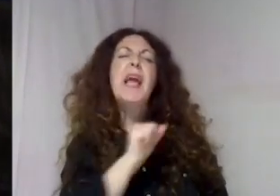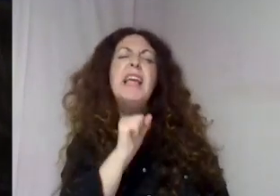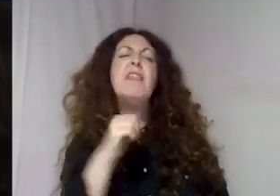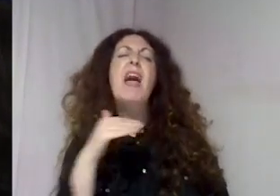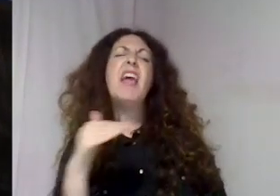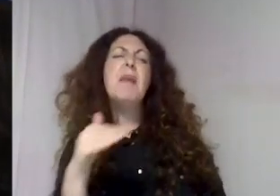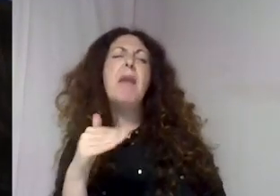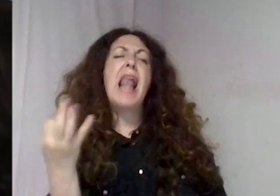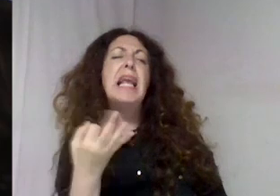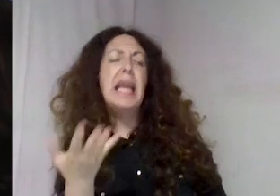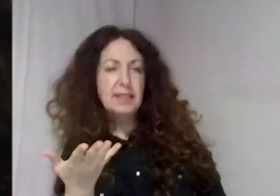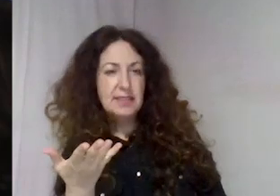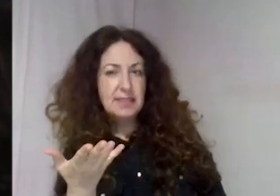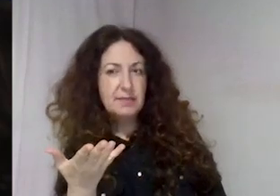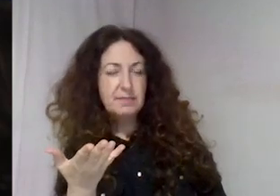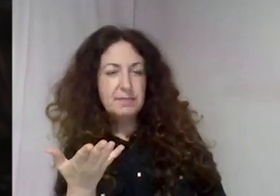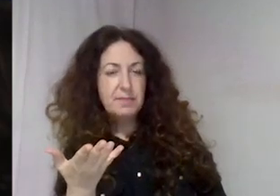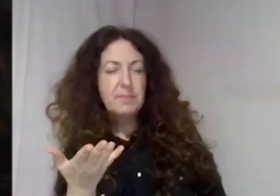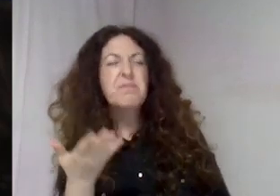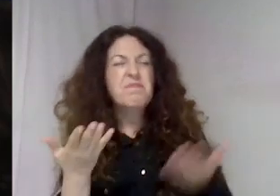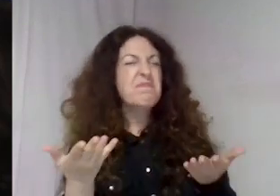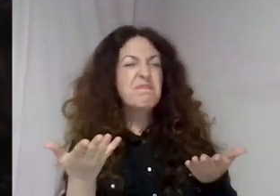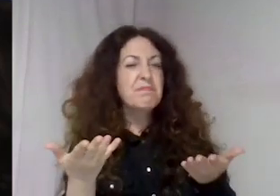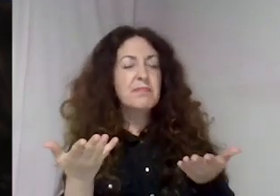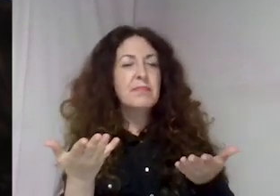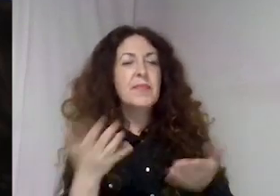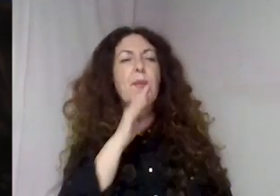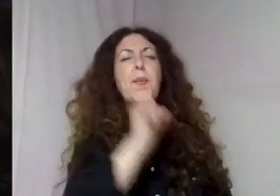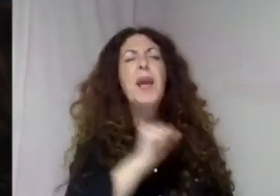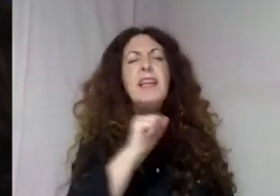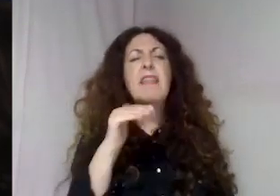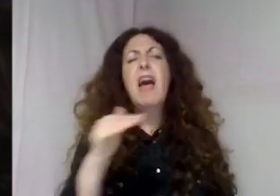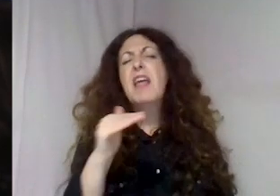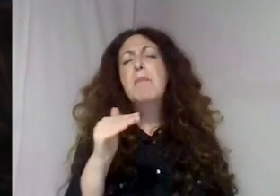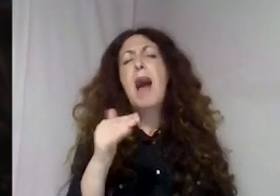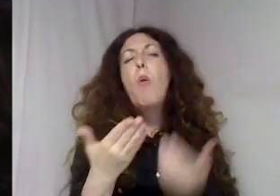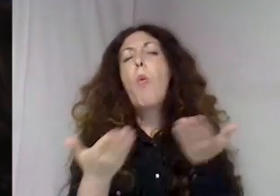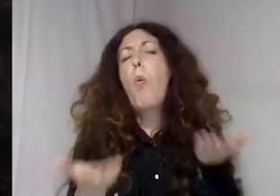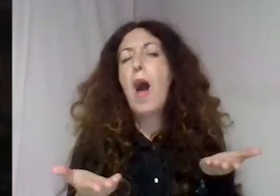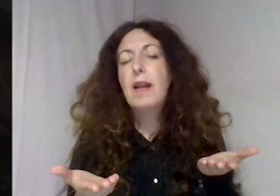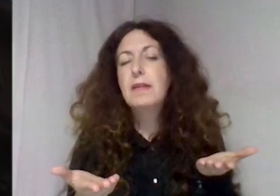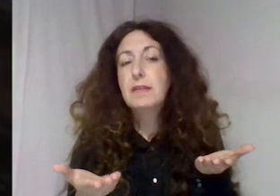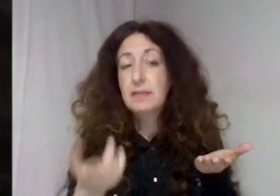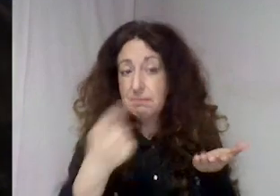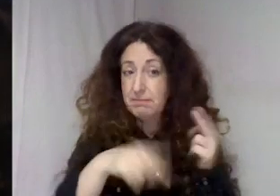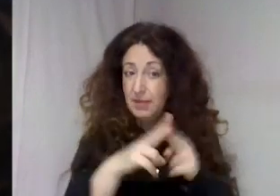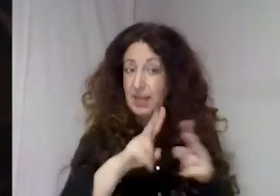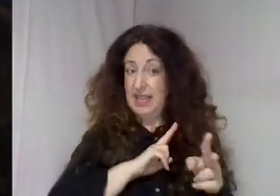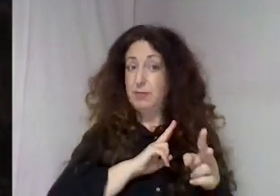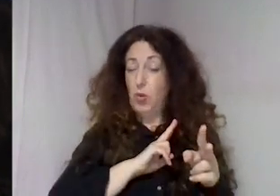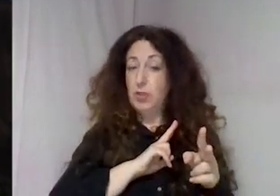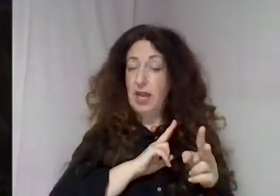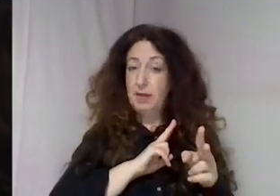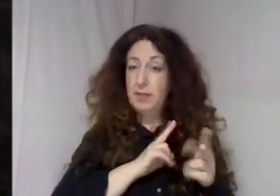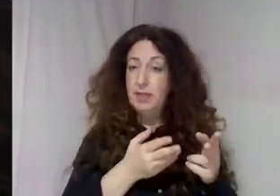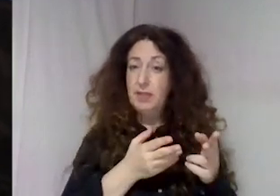un horizonte de esperanza también. También lo son, esperanza de entender en esta tiniebla